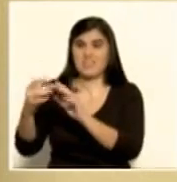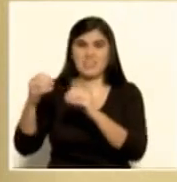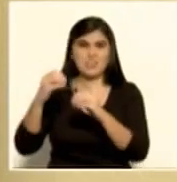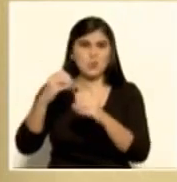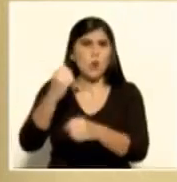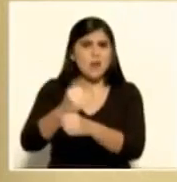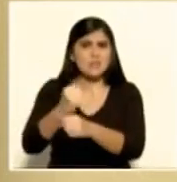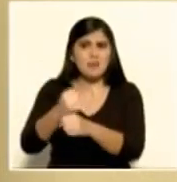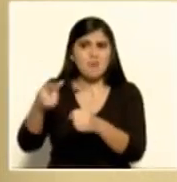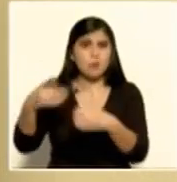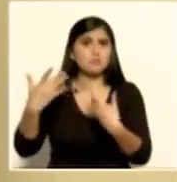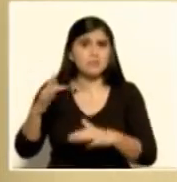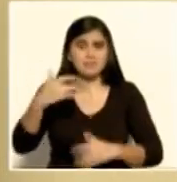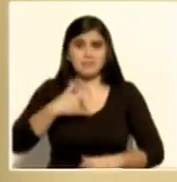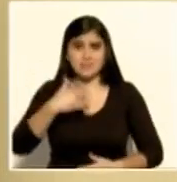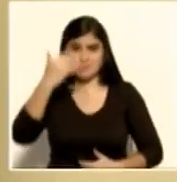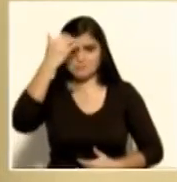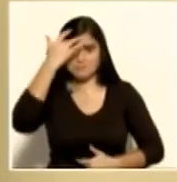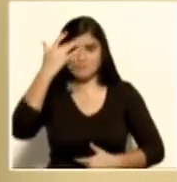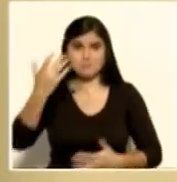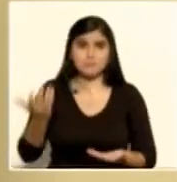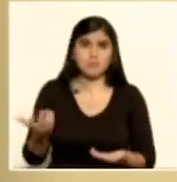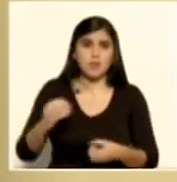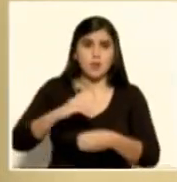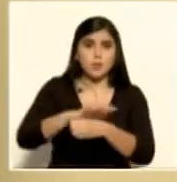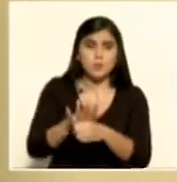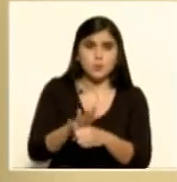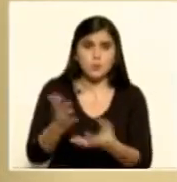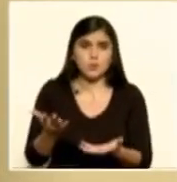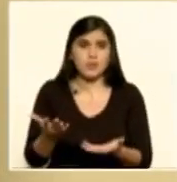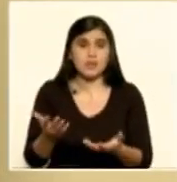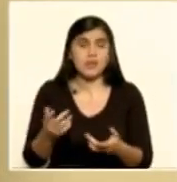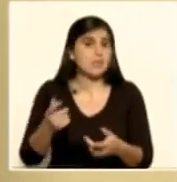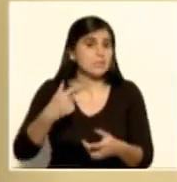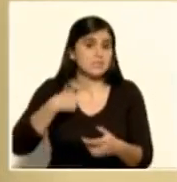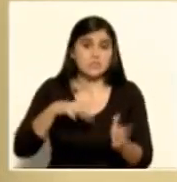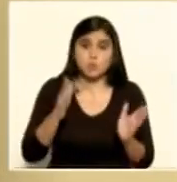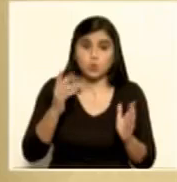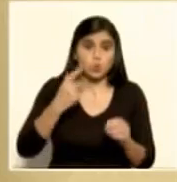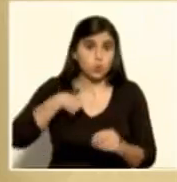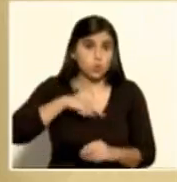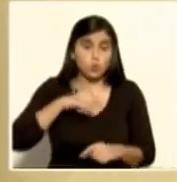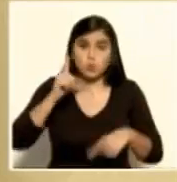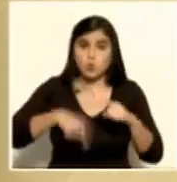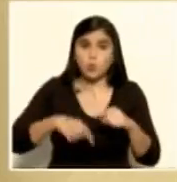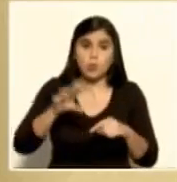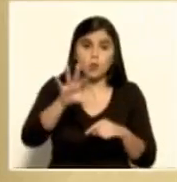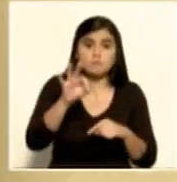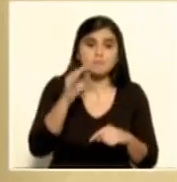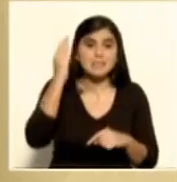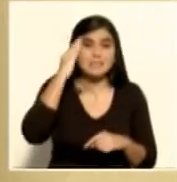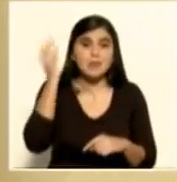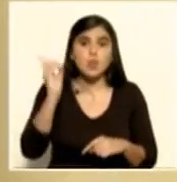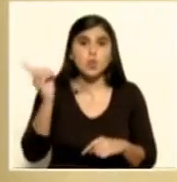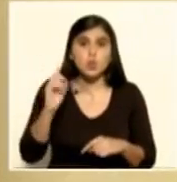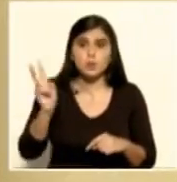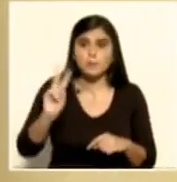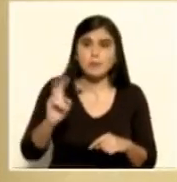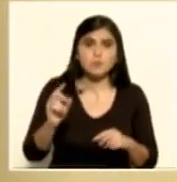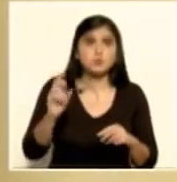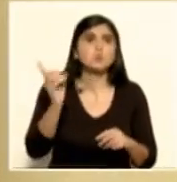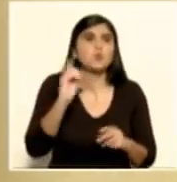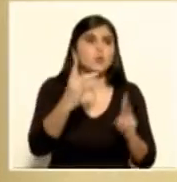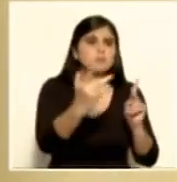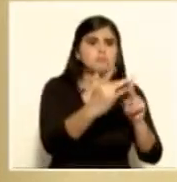vez que haya más movilización, sin control de los casos, sin rastreo, sin esa trazabilidad de dónde están, de cuáles contactos han sido,